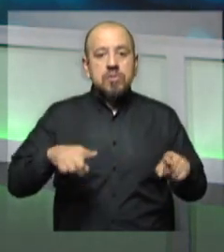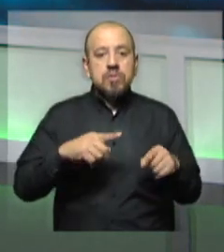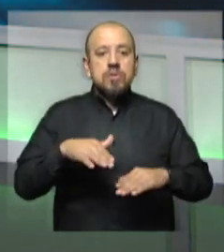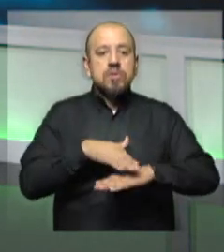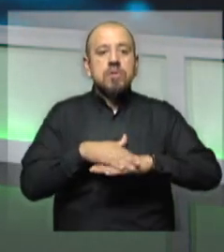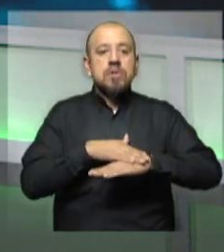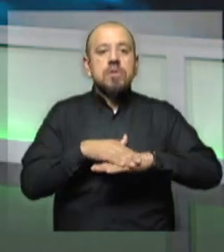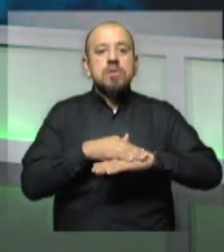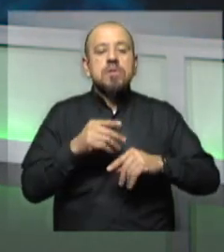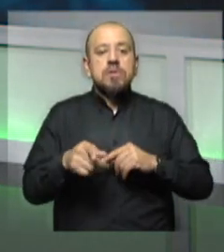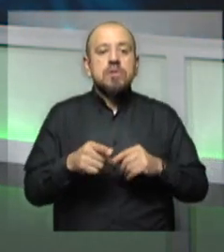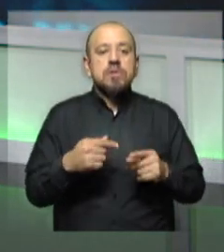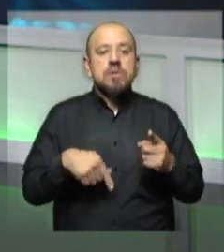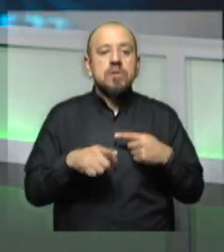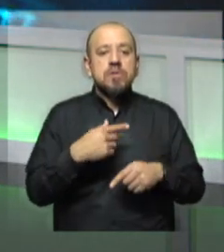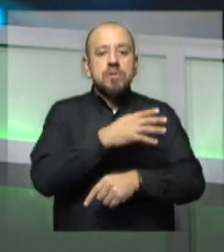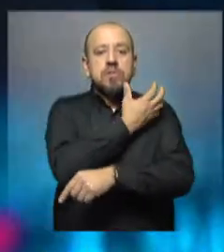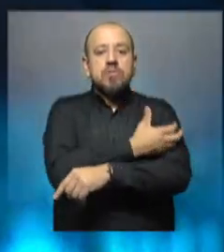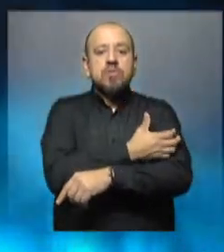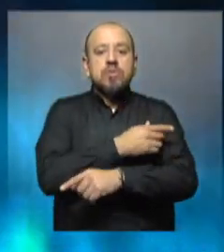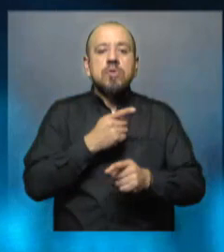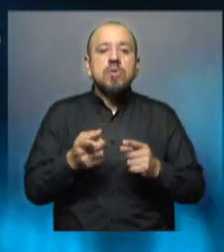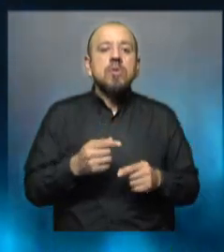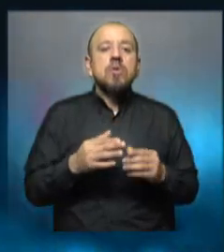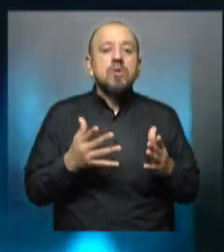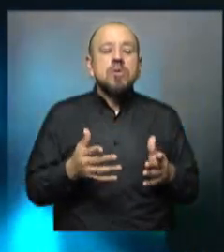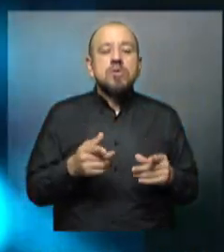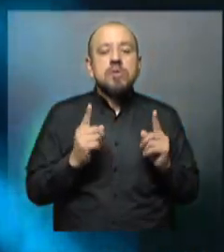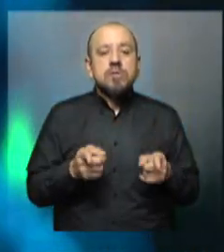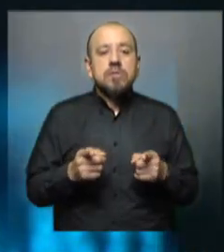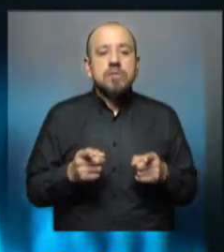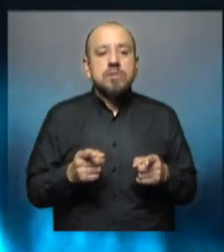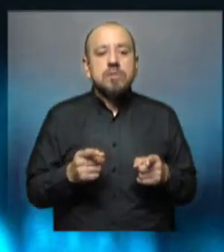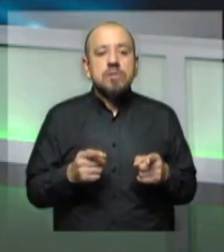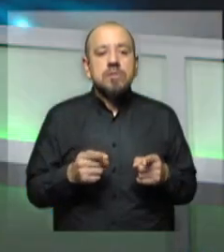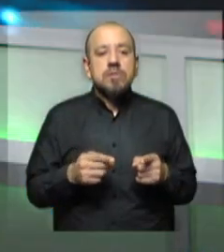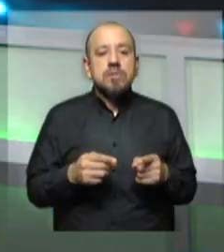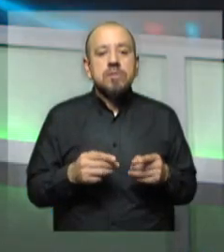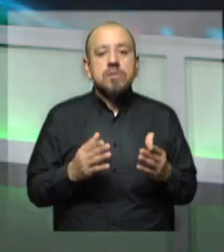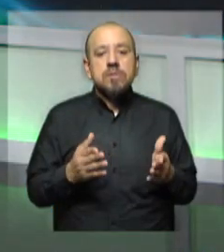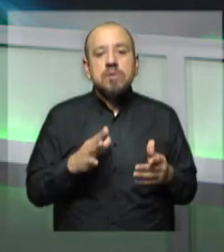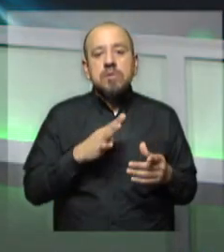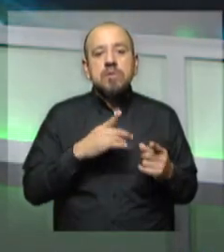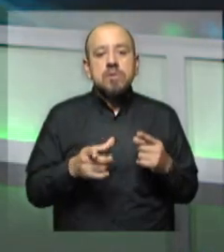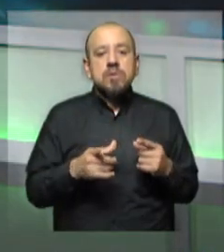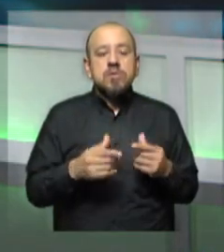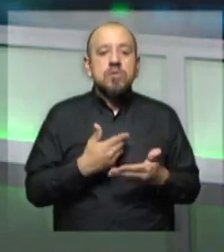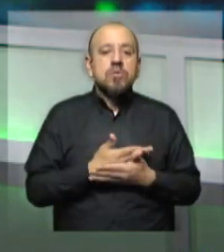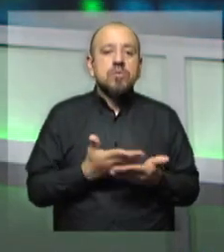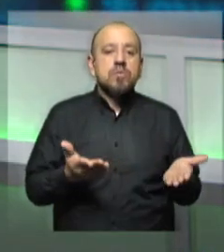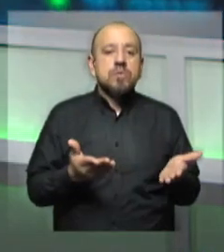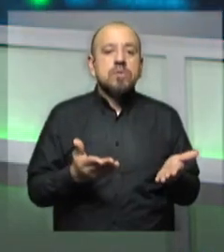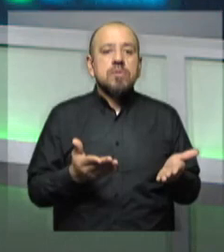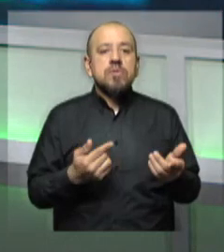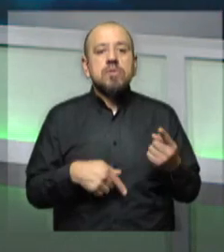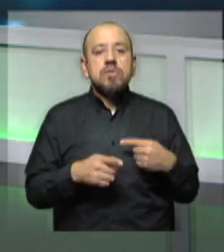de la persona está asociado a indicadores de pobreza o indigencia Y por último vamos a ver también la última placa que justamente nos muestra otra